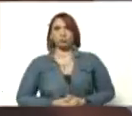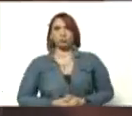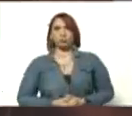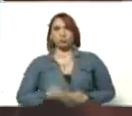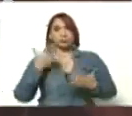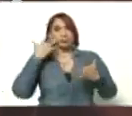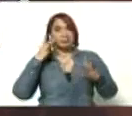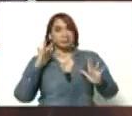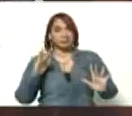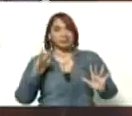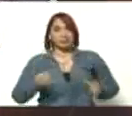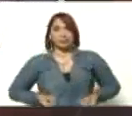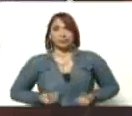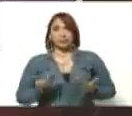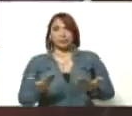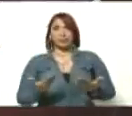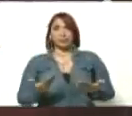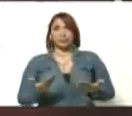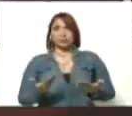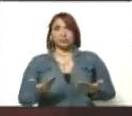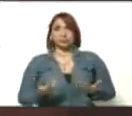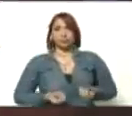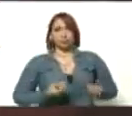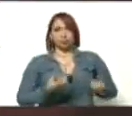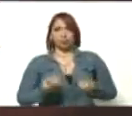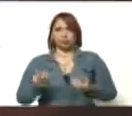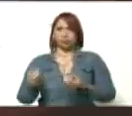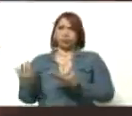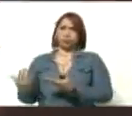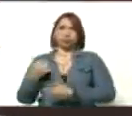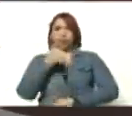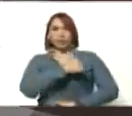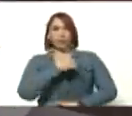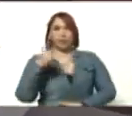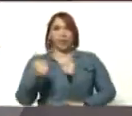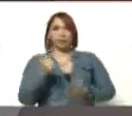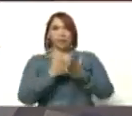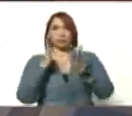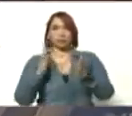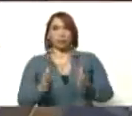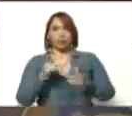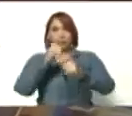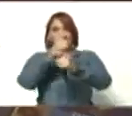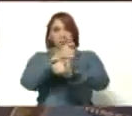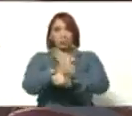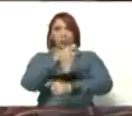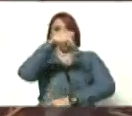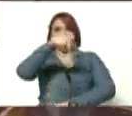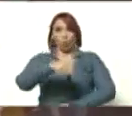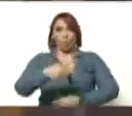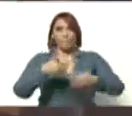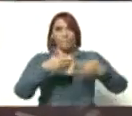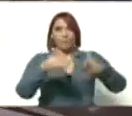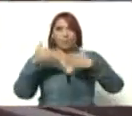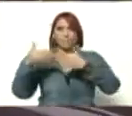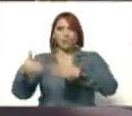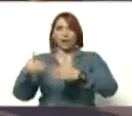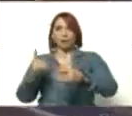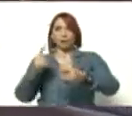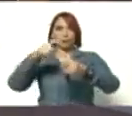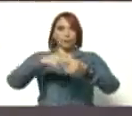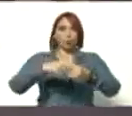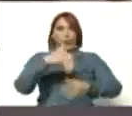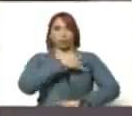de darle esa asignación y que cada bachiller que está egresando hoy se les garantice su cupo